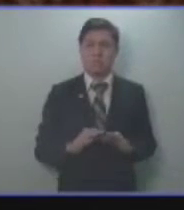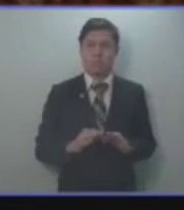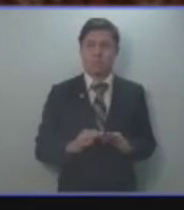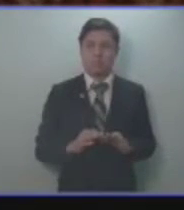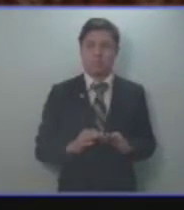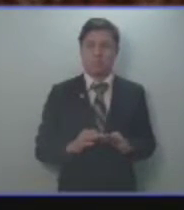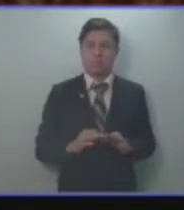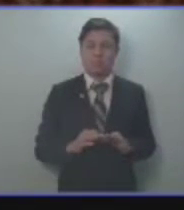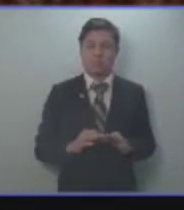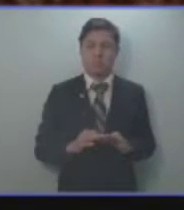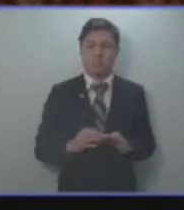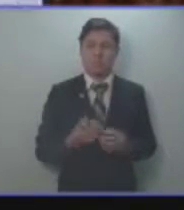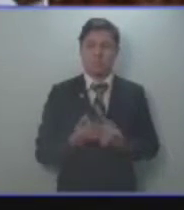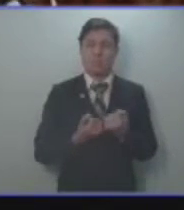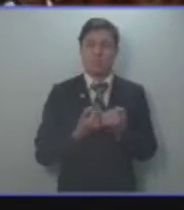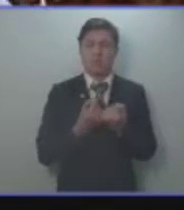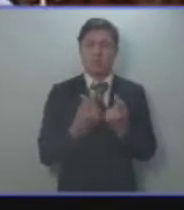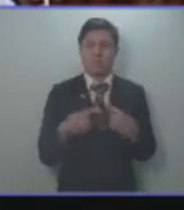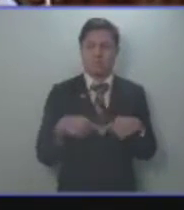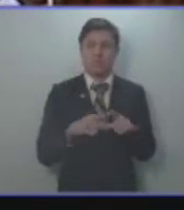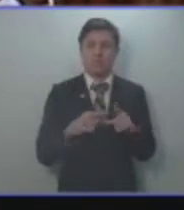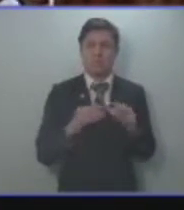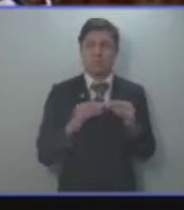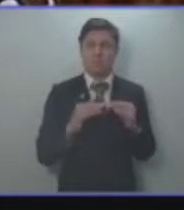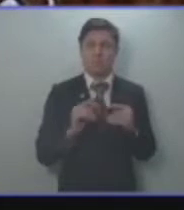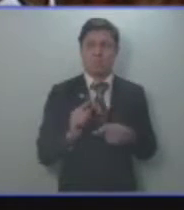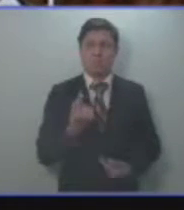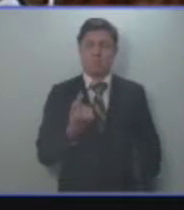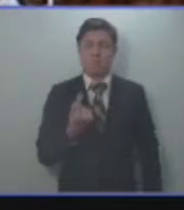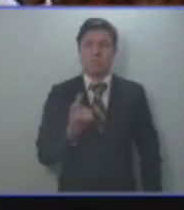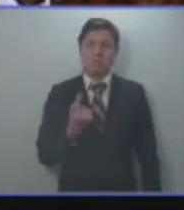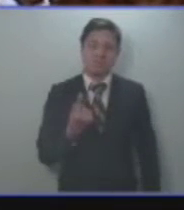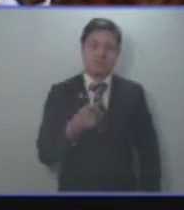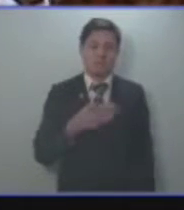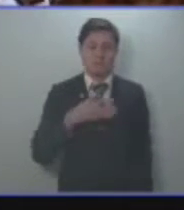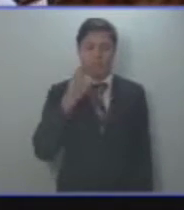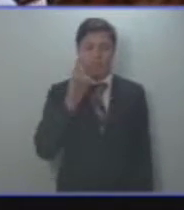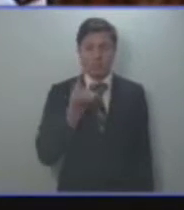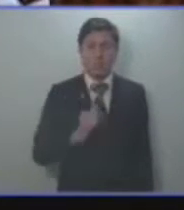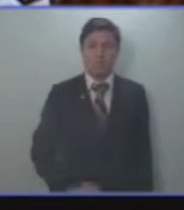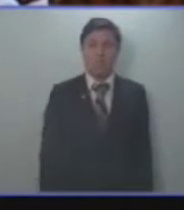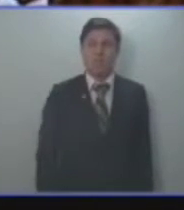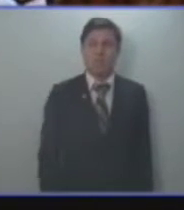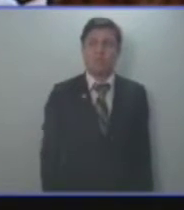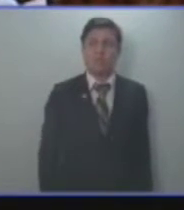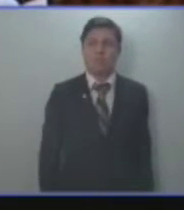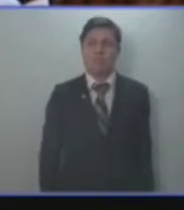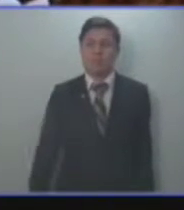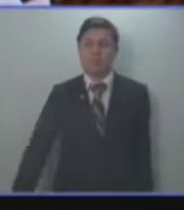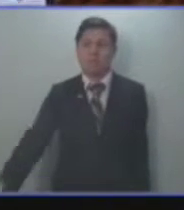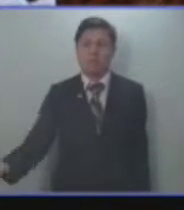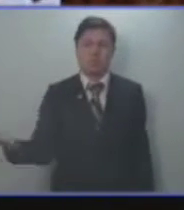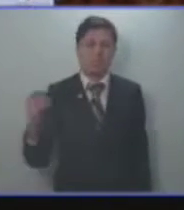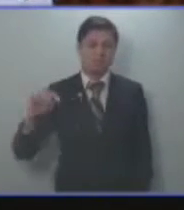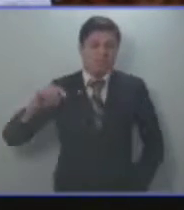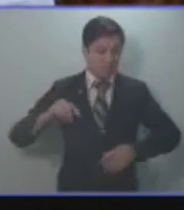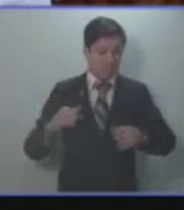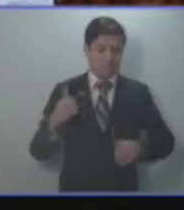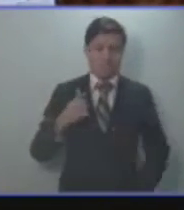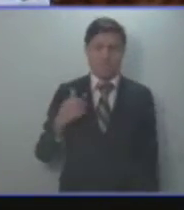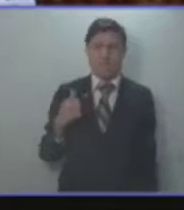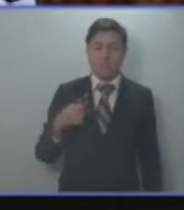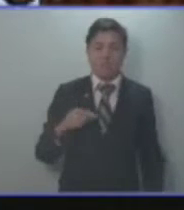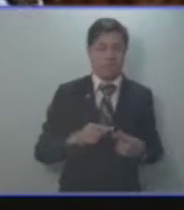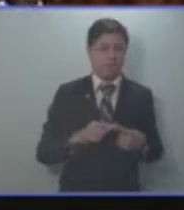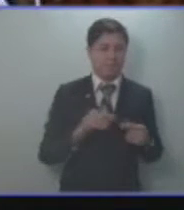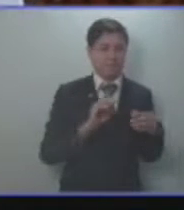Competencia se han dado a este acuerdo. Una que tiene que ver con la reciprocidad, el intercambio